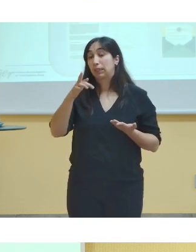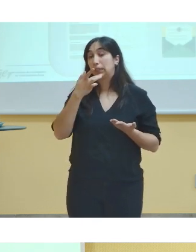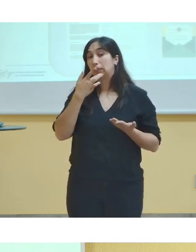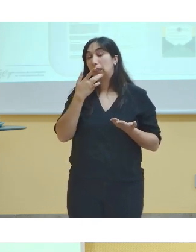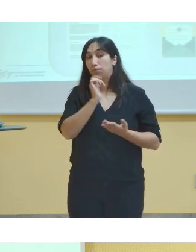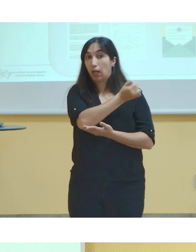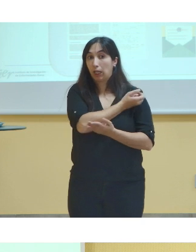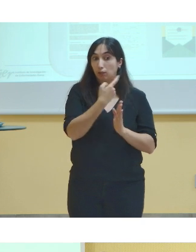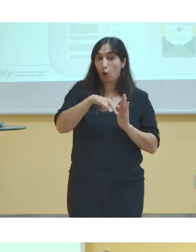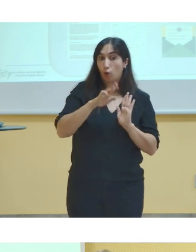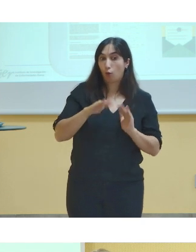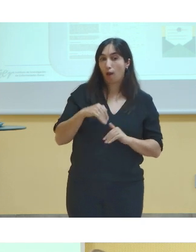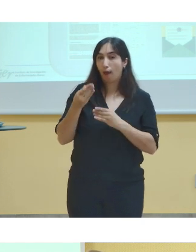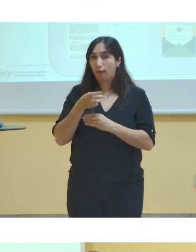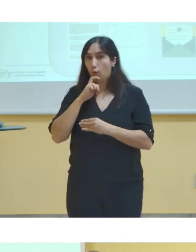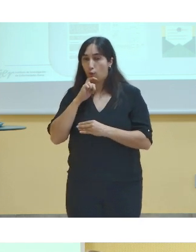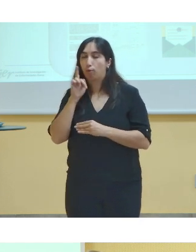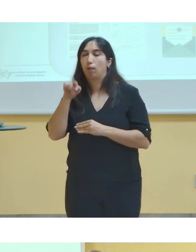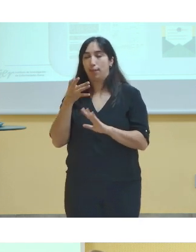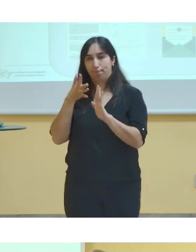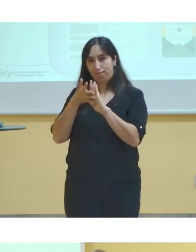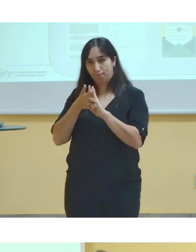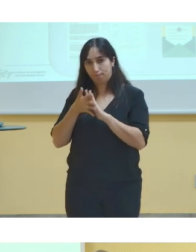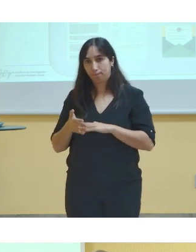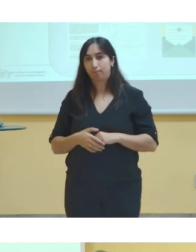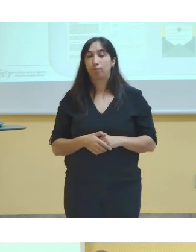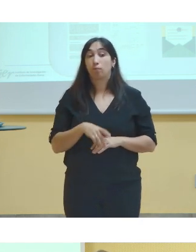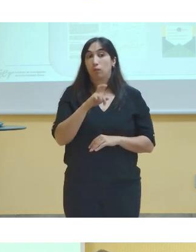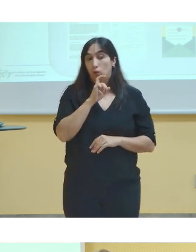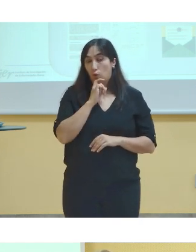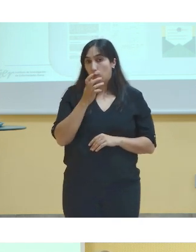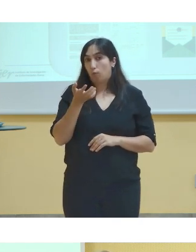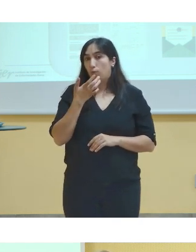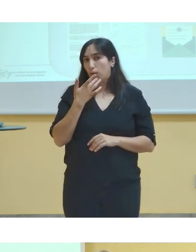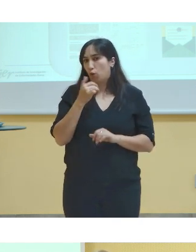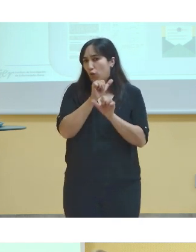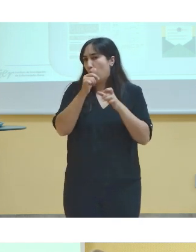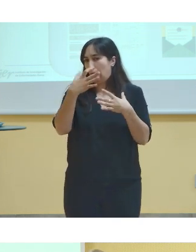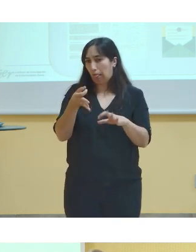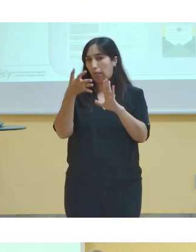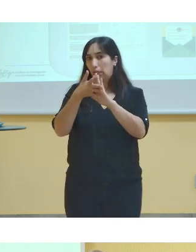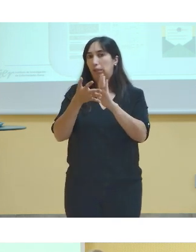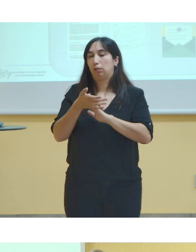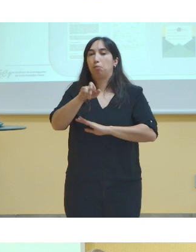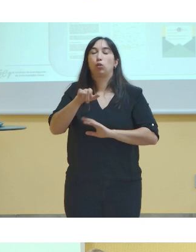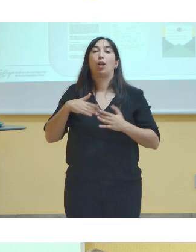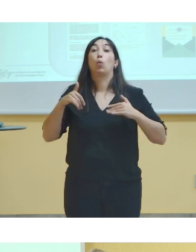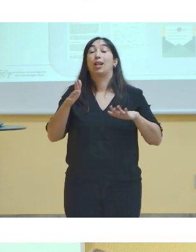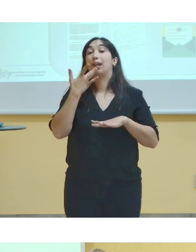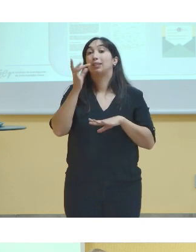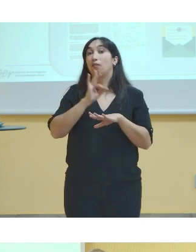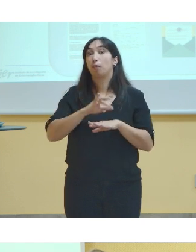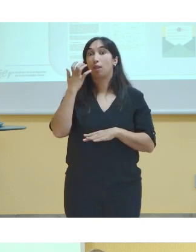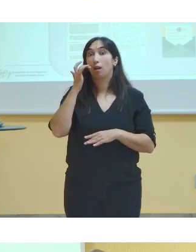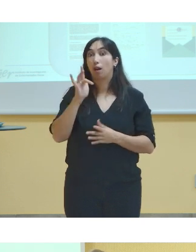no formaban parte de la comunidad del registro de pacientes de enfermedades raras. Y para ello explicábamos cómo, de una forma muy sencilla, cualquier persona afectada por una